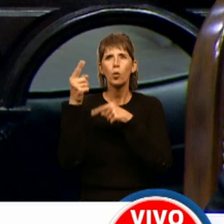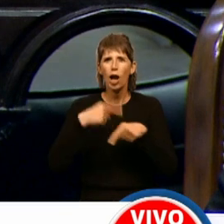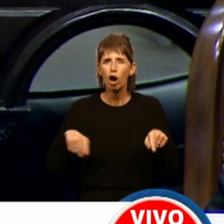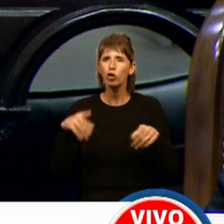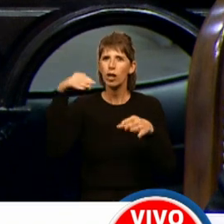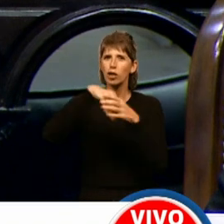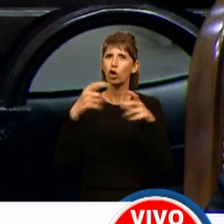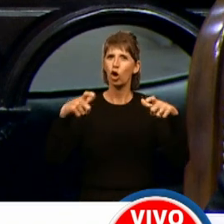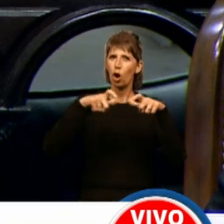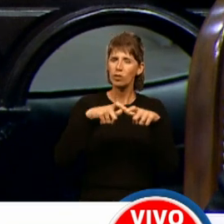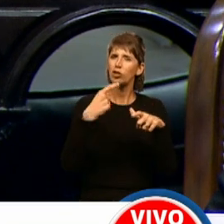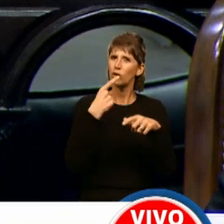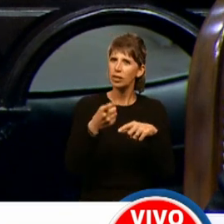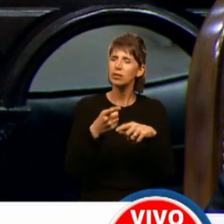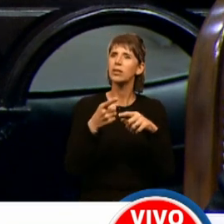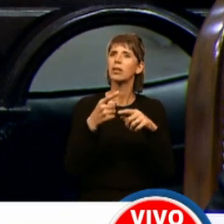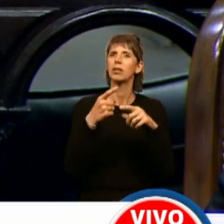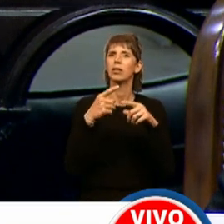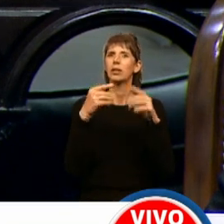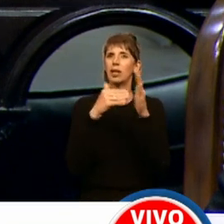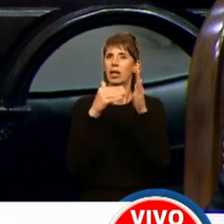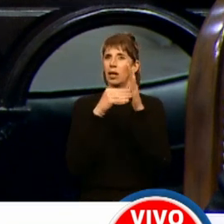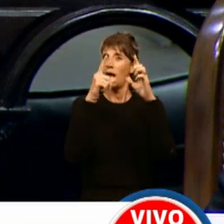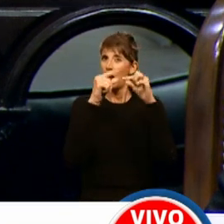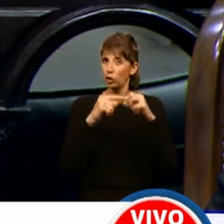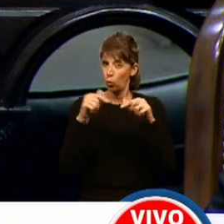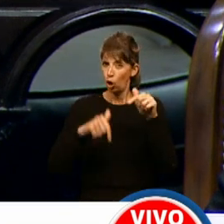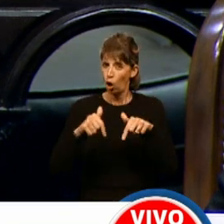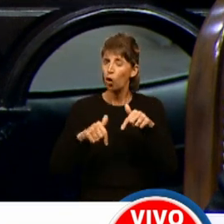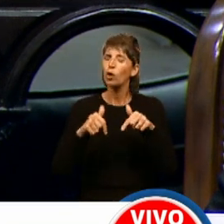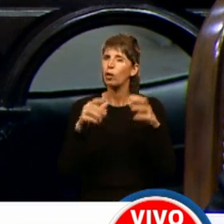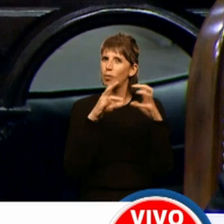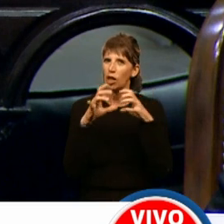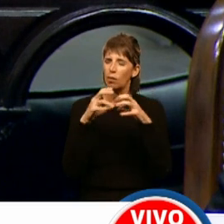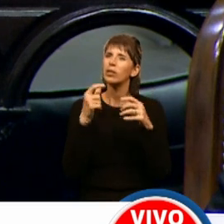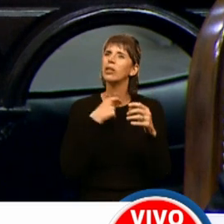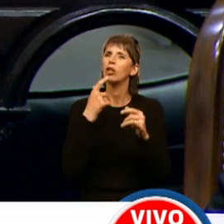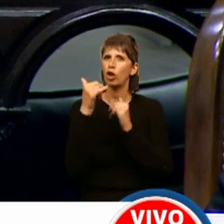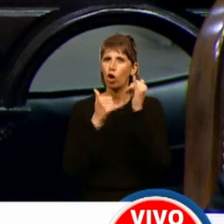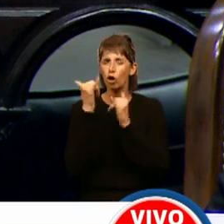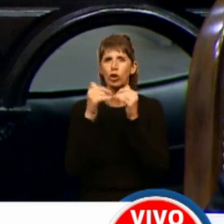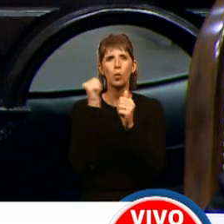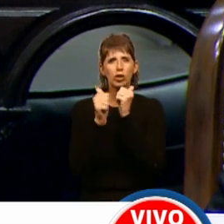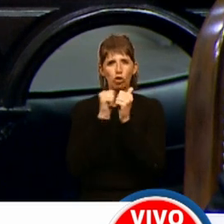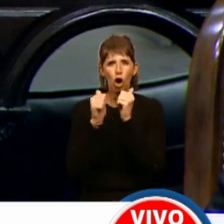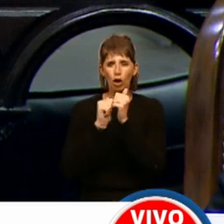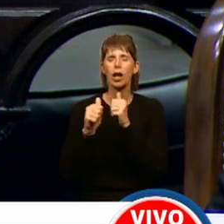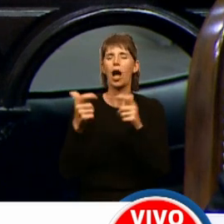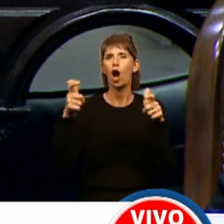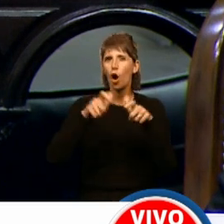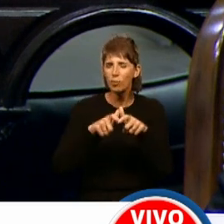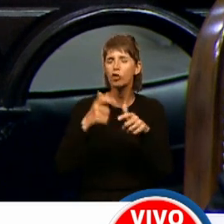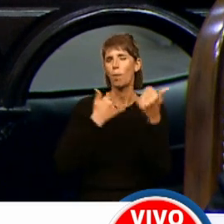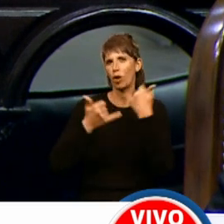en función de algunos de los artículos que vamos a discutir quiero contarles nada más una historia que la escuchamos en comisión y en córdoba